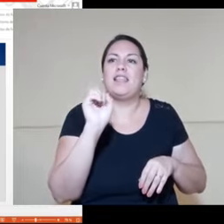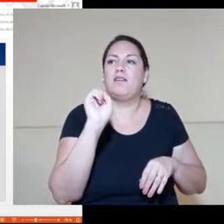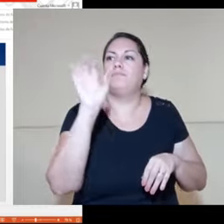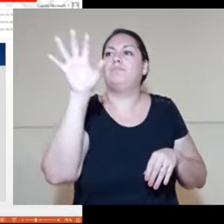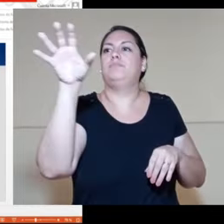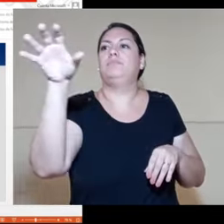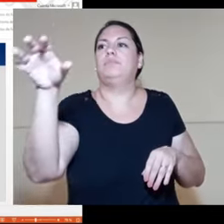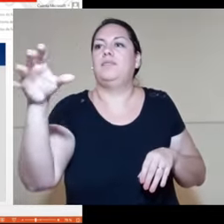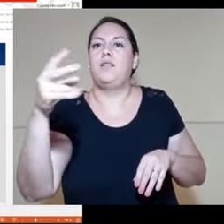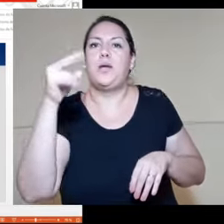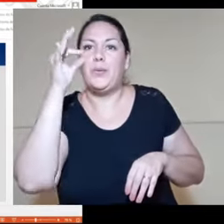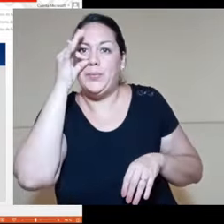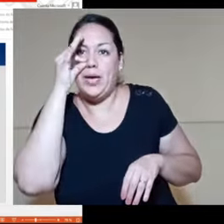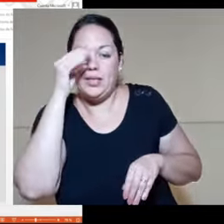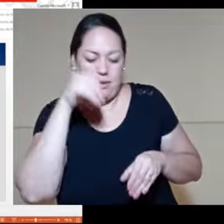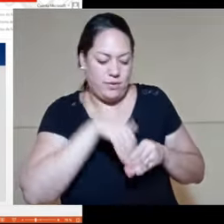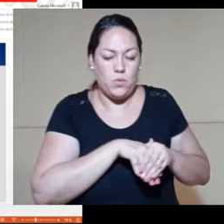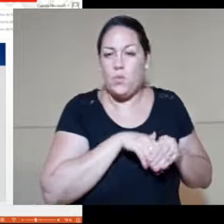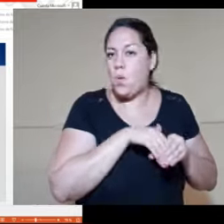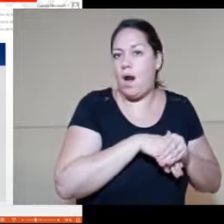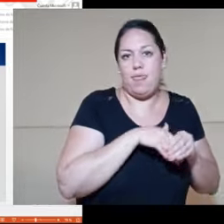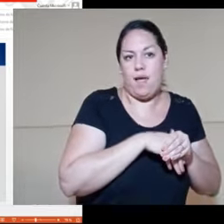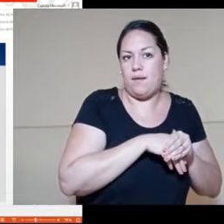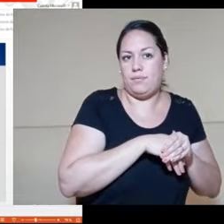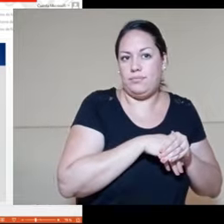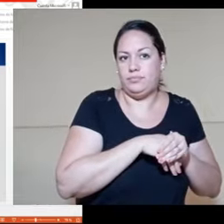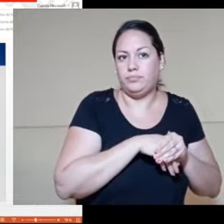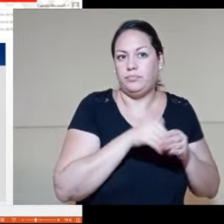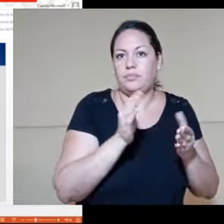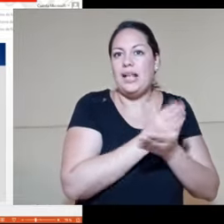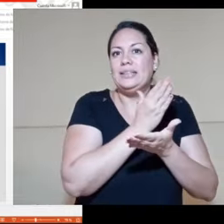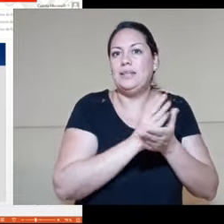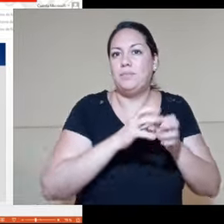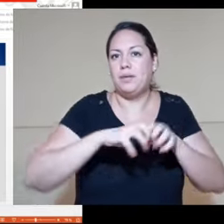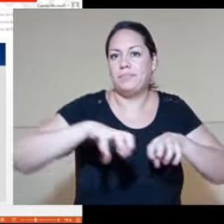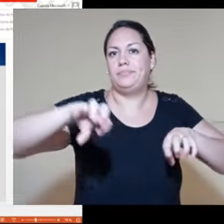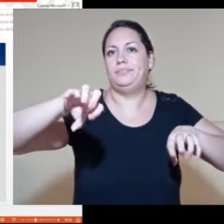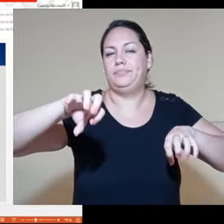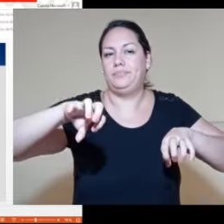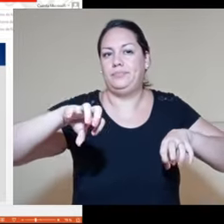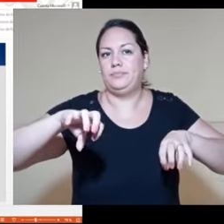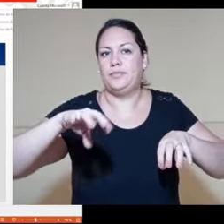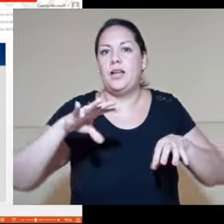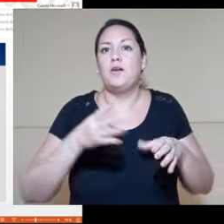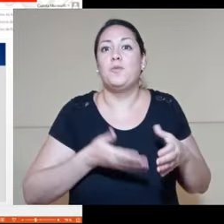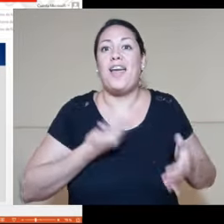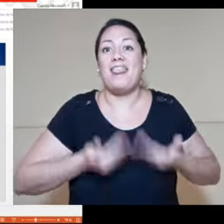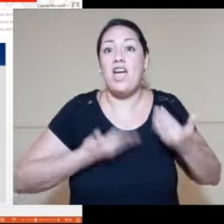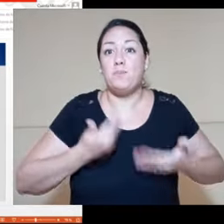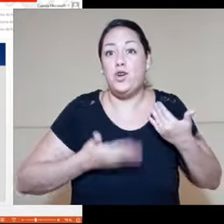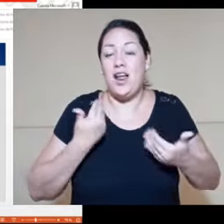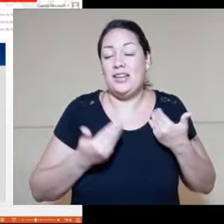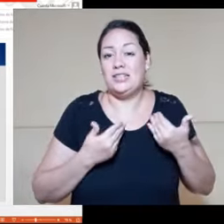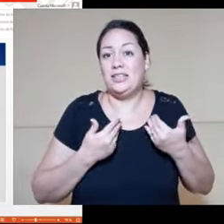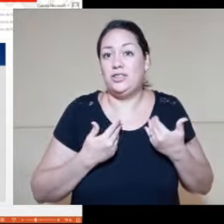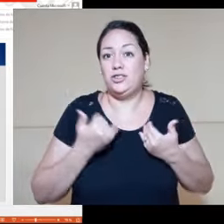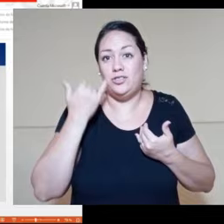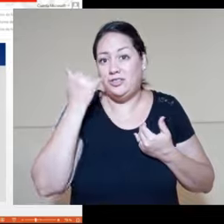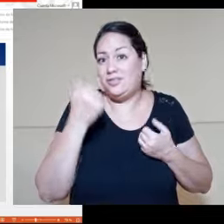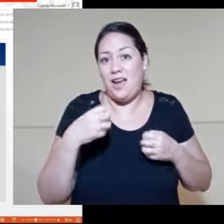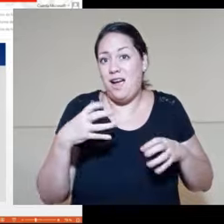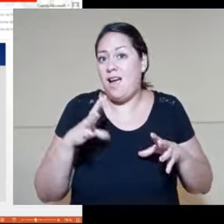50 y en ese estímulo liberó 30. Y esos 30 se fijaron en los receptores. Y con eso, ya con